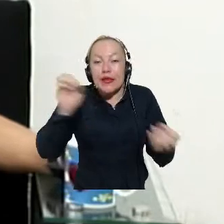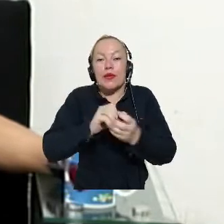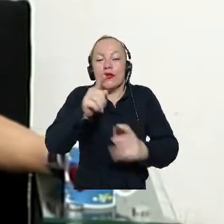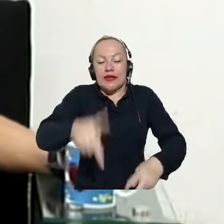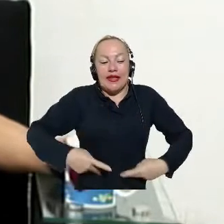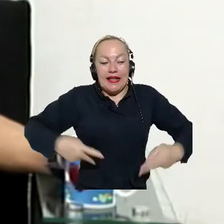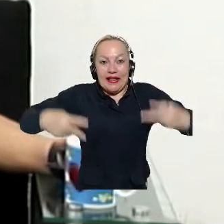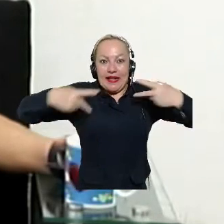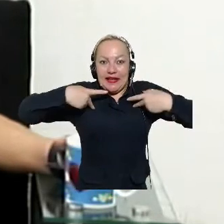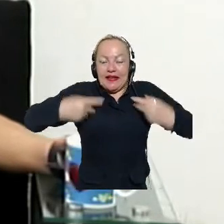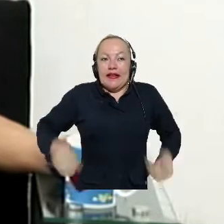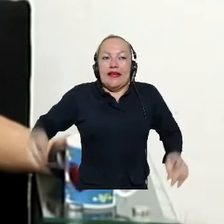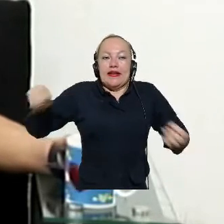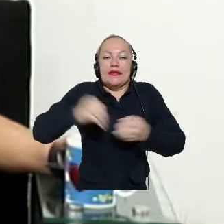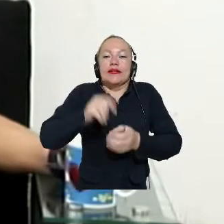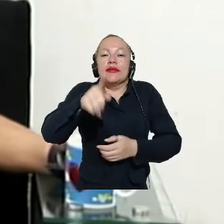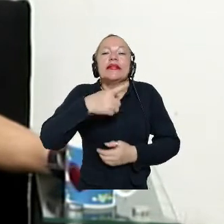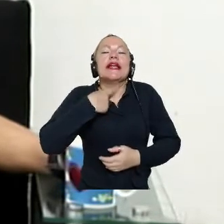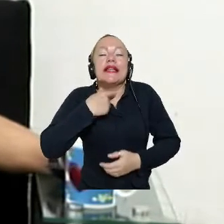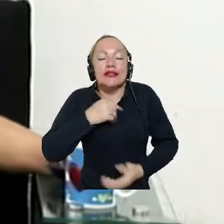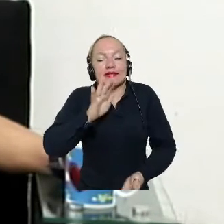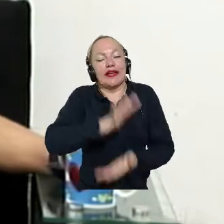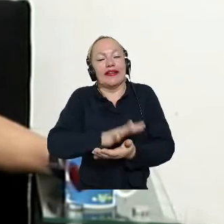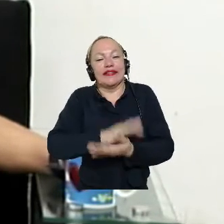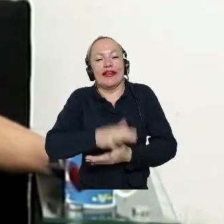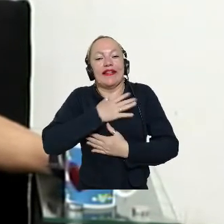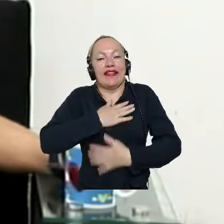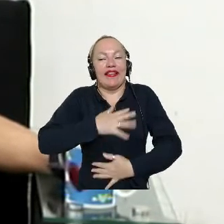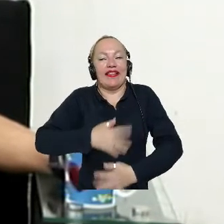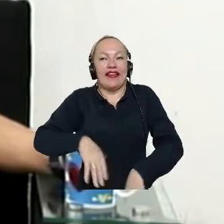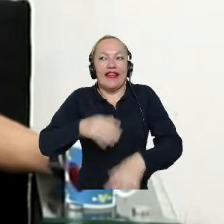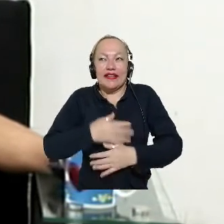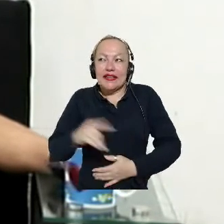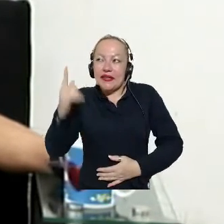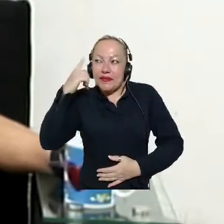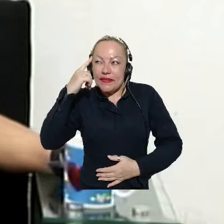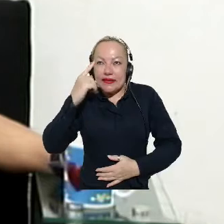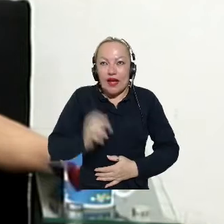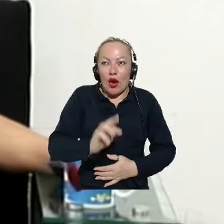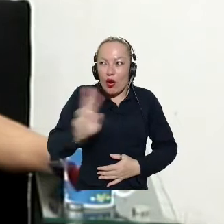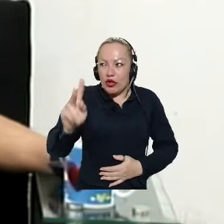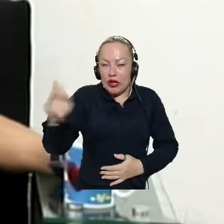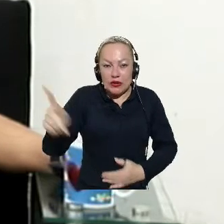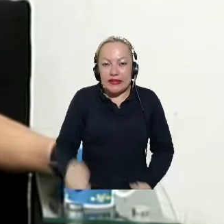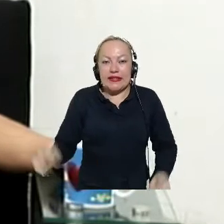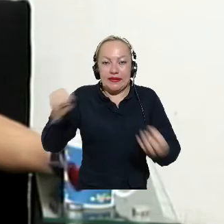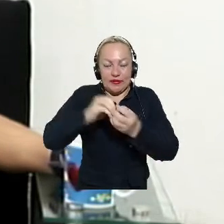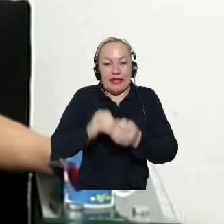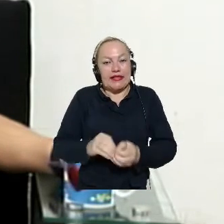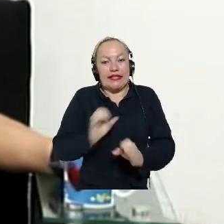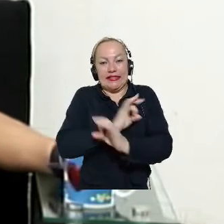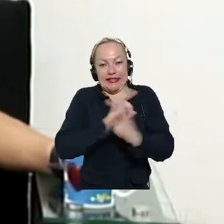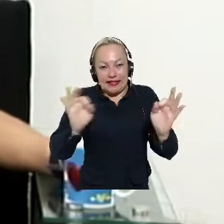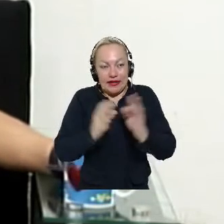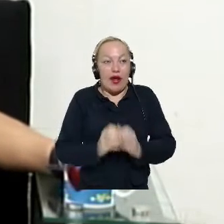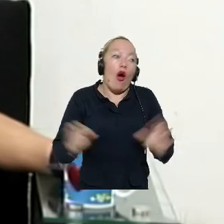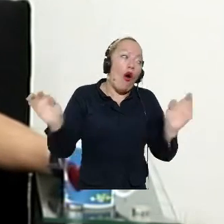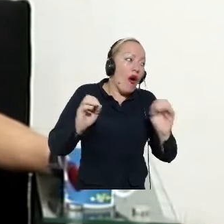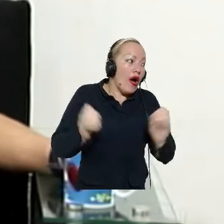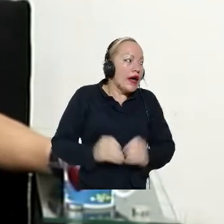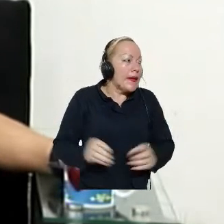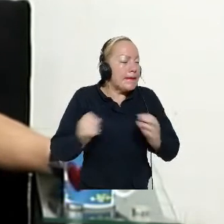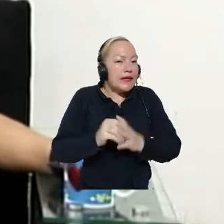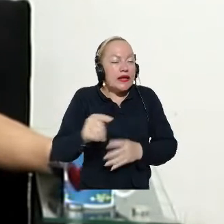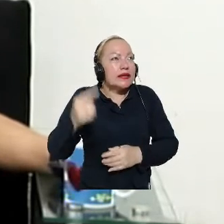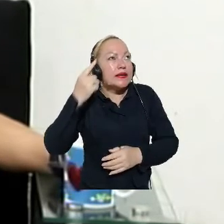vívela a tu gusto y a tu tranquilidad. No vivas pensando en qué van a decir los demás, ¿cierto? ¿Qué van a pensar los demás?